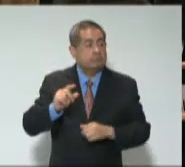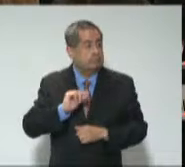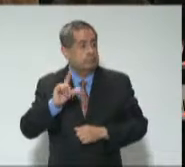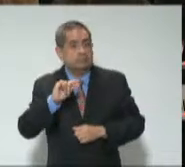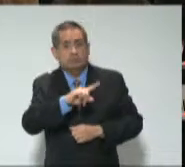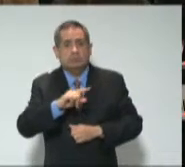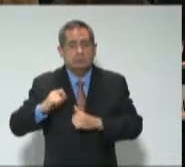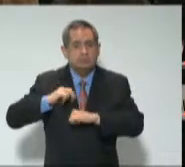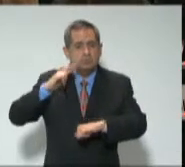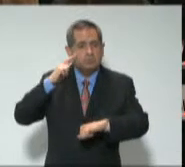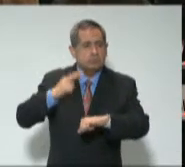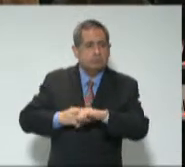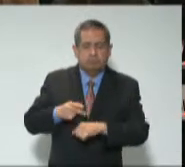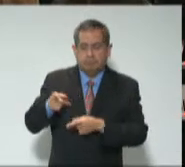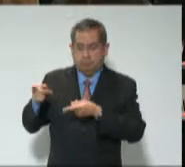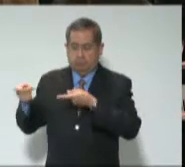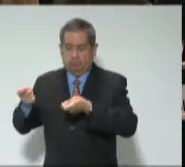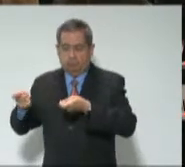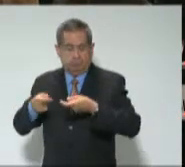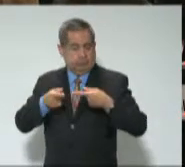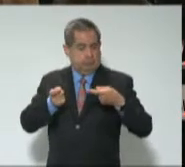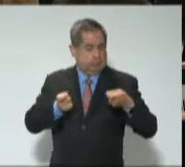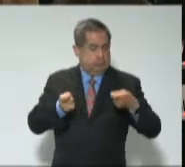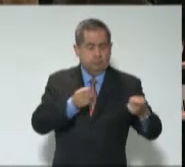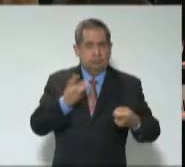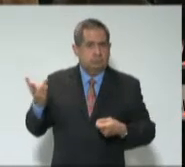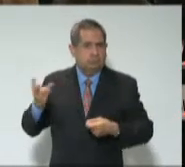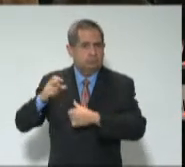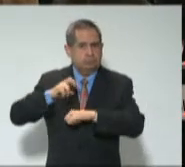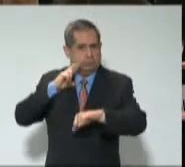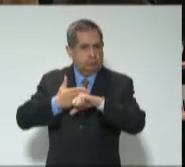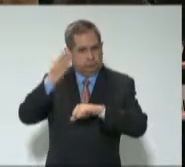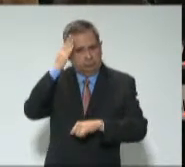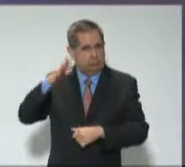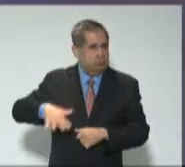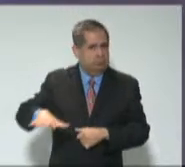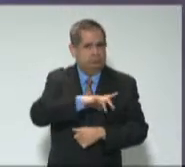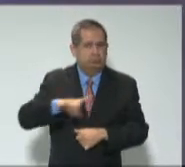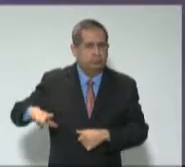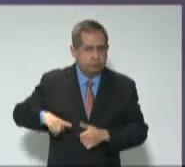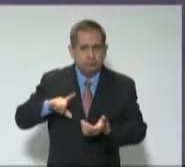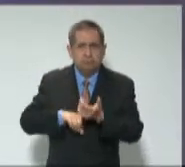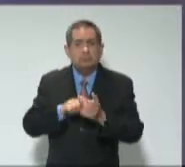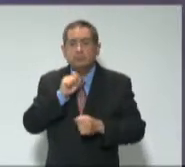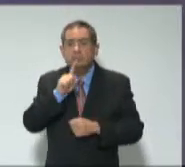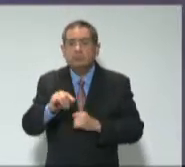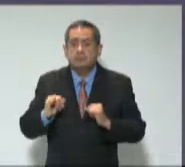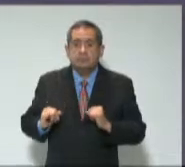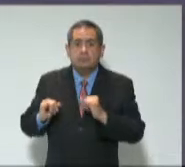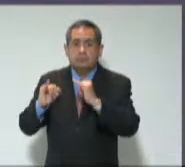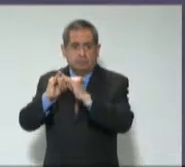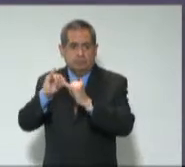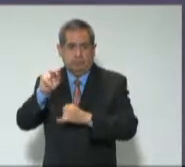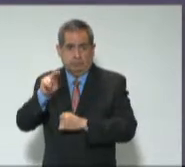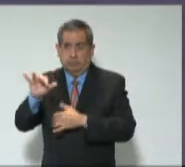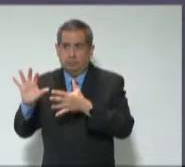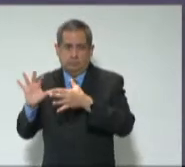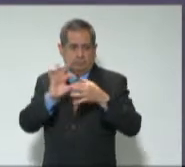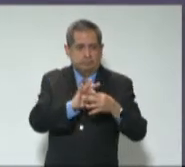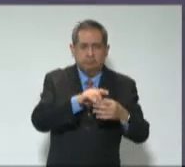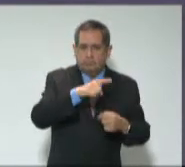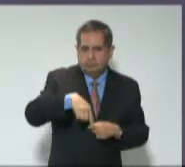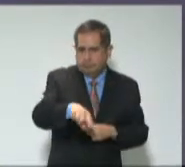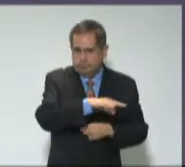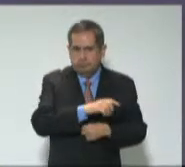de los tres poderes de la Unión de organismos autónomos de los estados miembros del Sistema Nacional de transparencia y